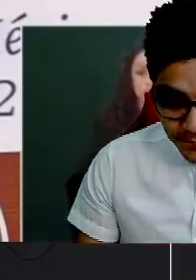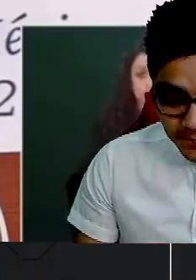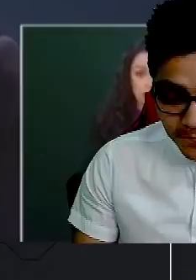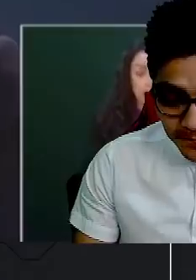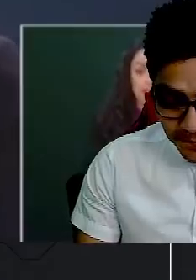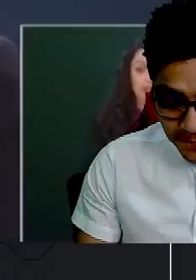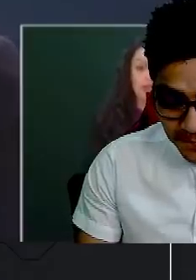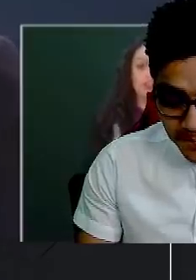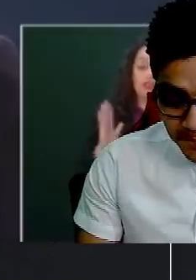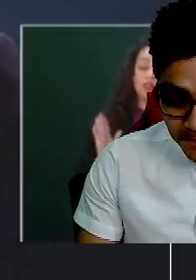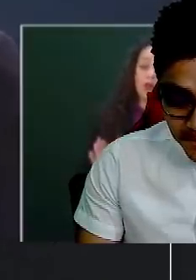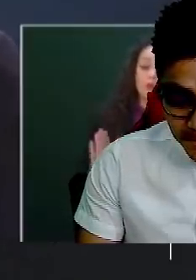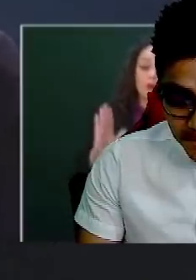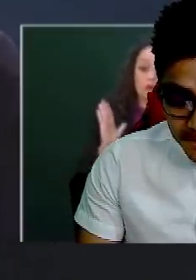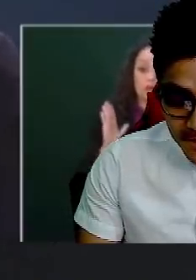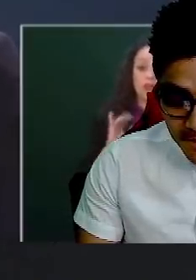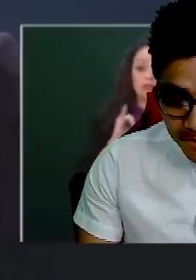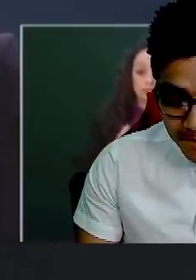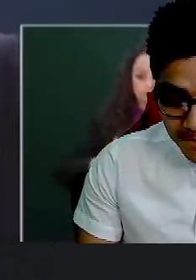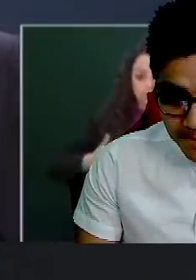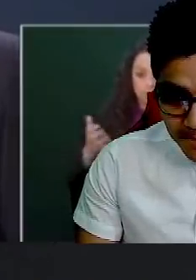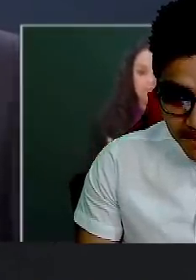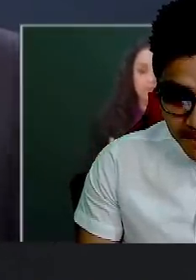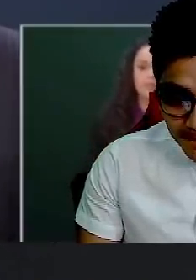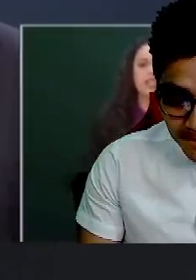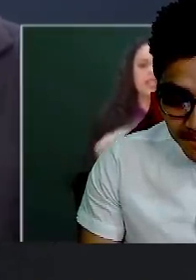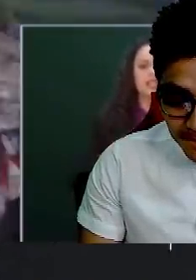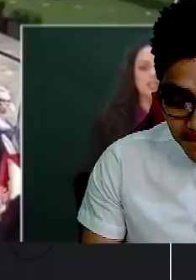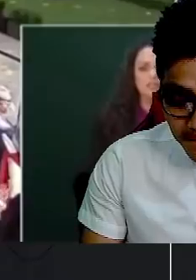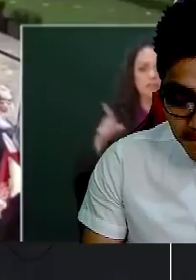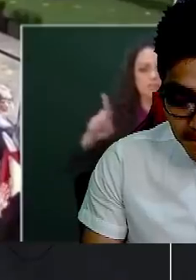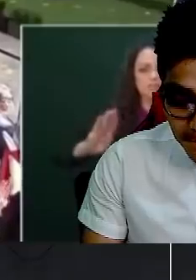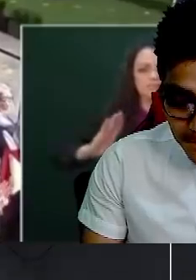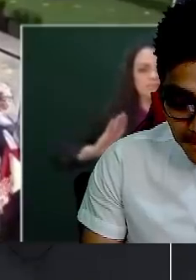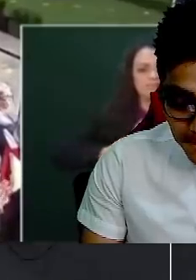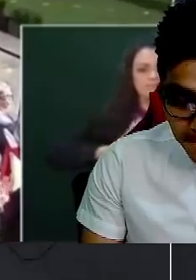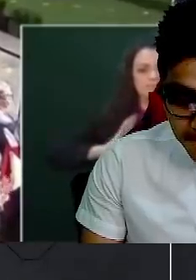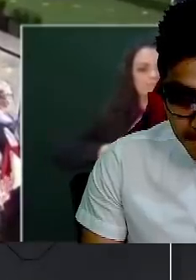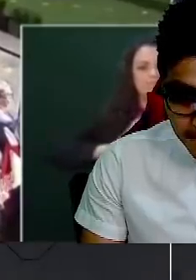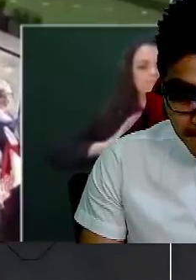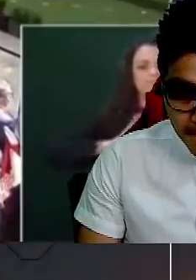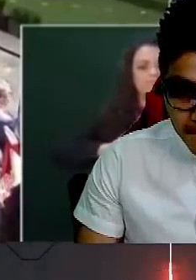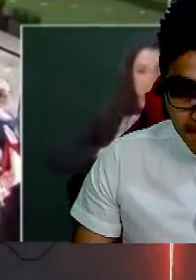capacidad y compromiso del Ejército Mexicano.